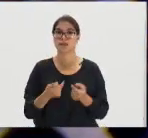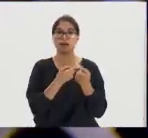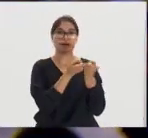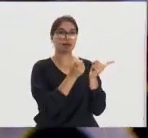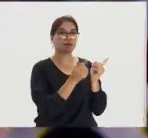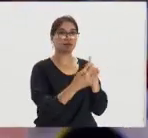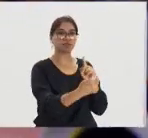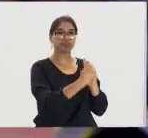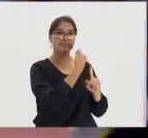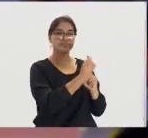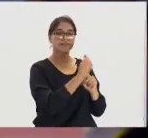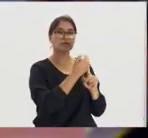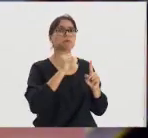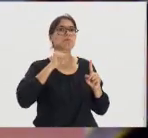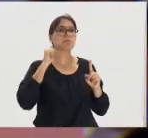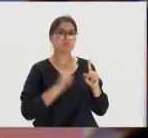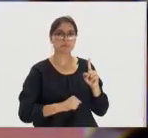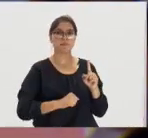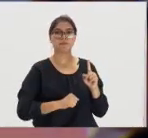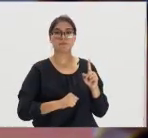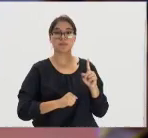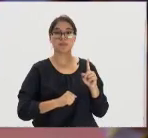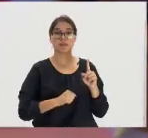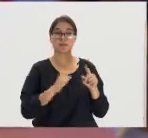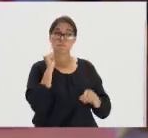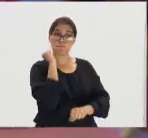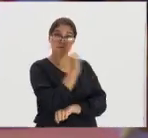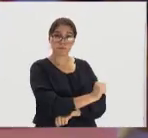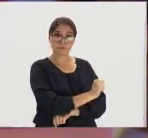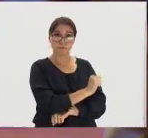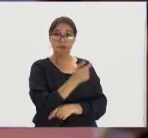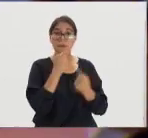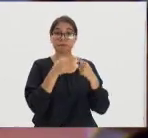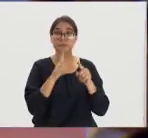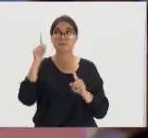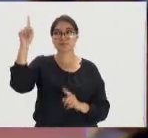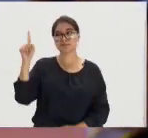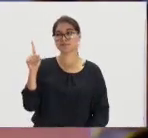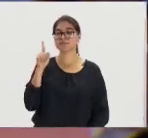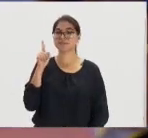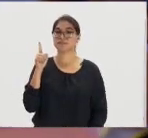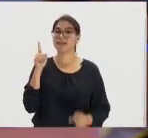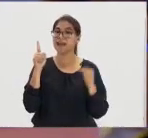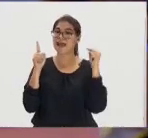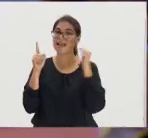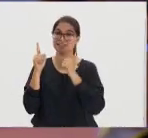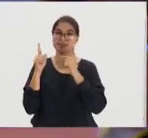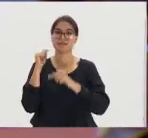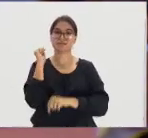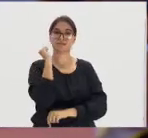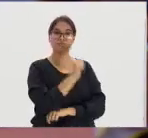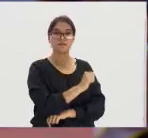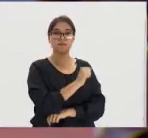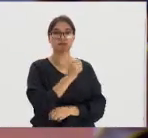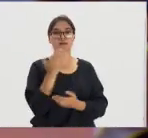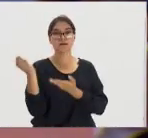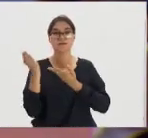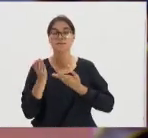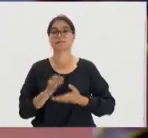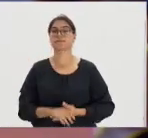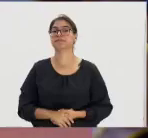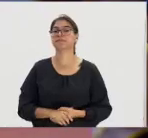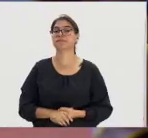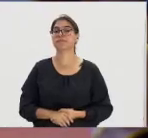ofrezca, siempre y cuando estamos apoyados por Cristo. 1 Corintios 10, 13, nos ha sobrevenido